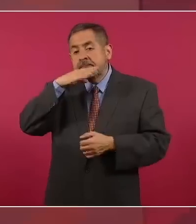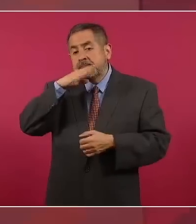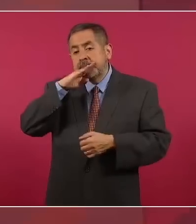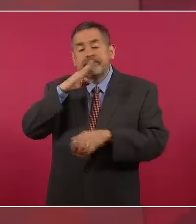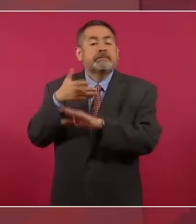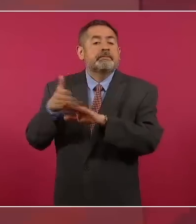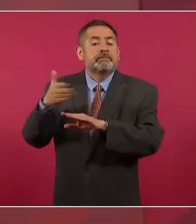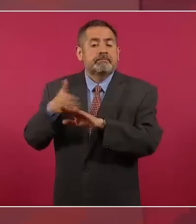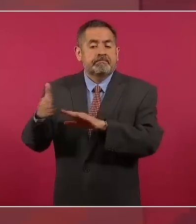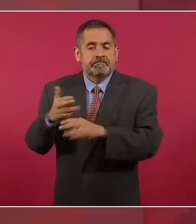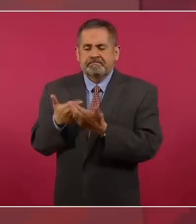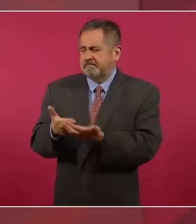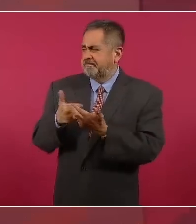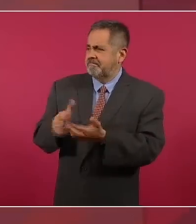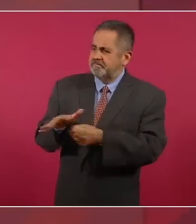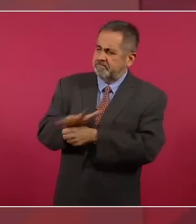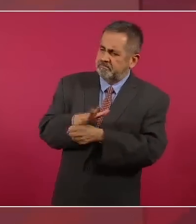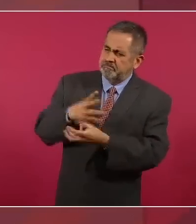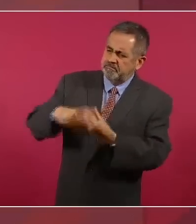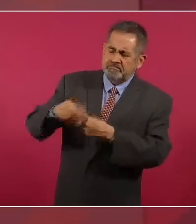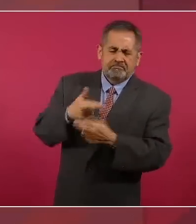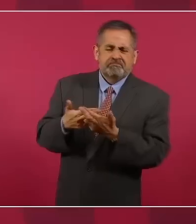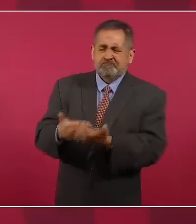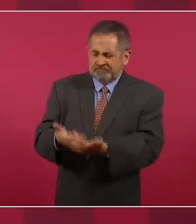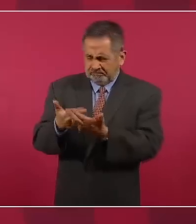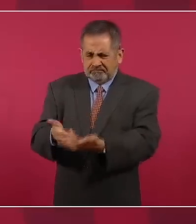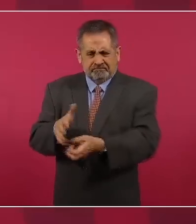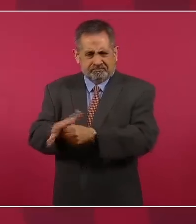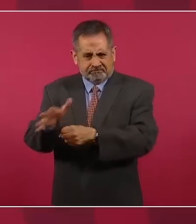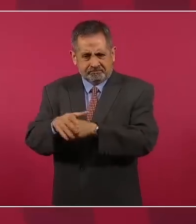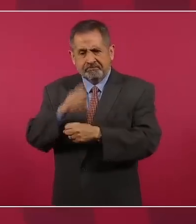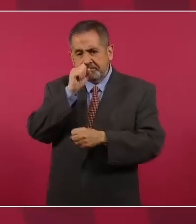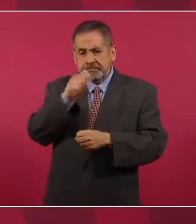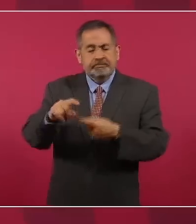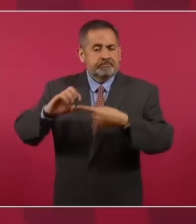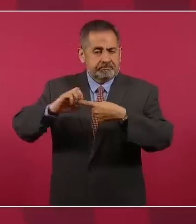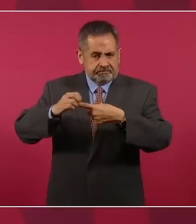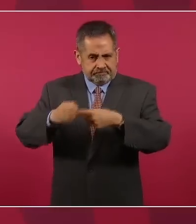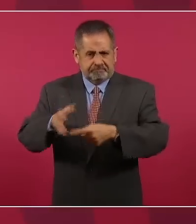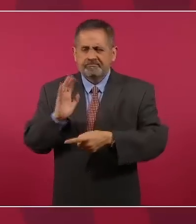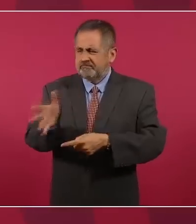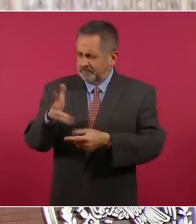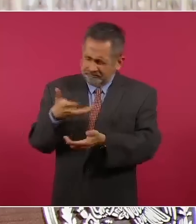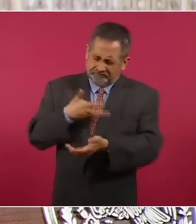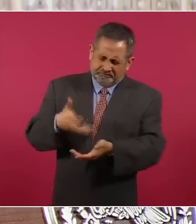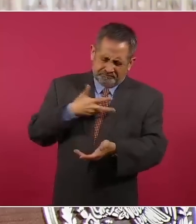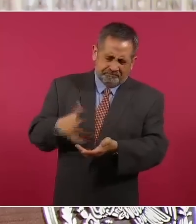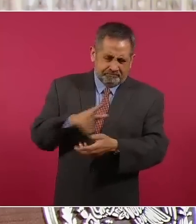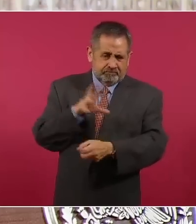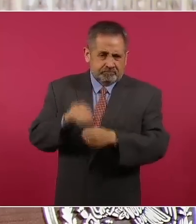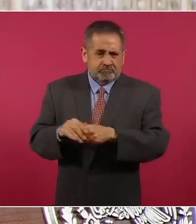blanco. Y ya somos autosuficientes en frijol y estamos trabajando para eso.